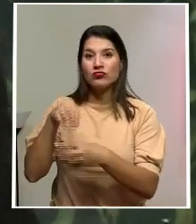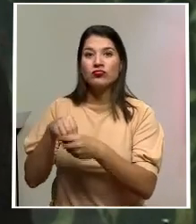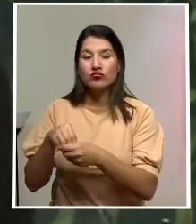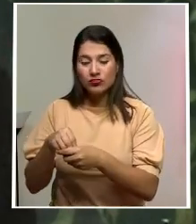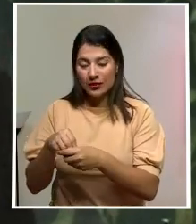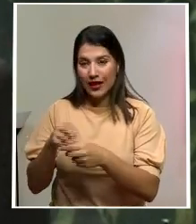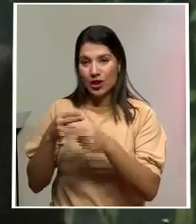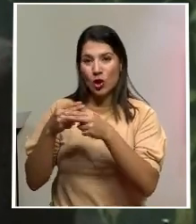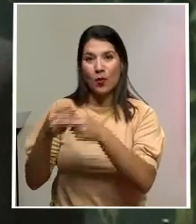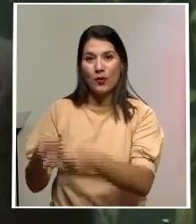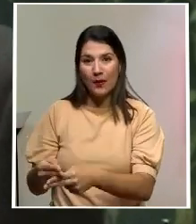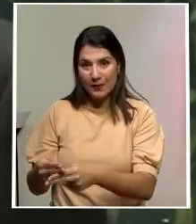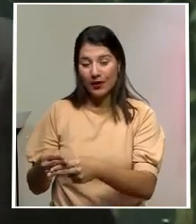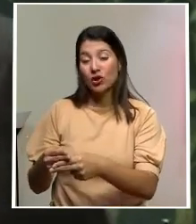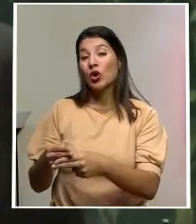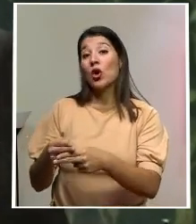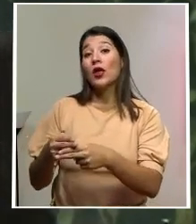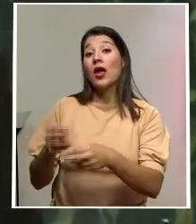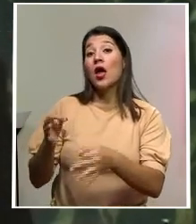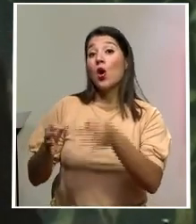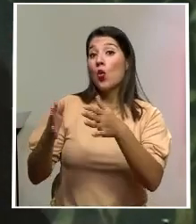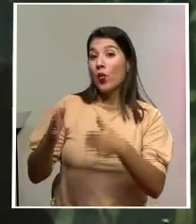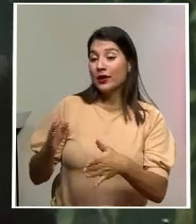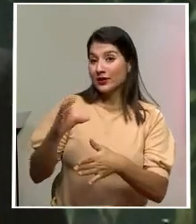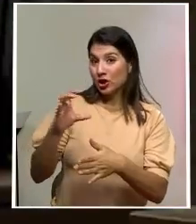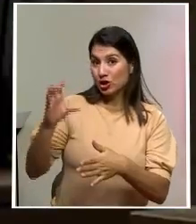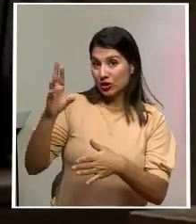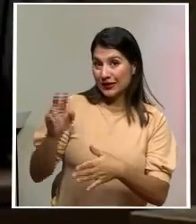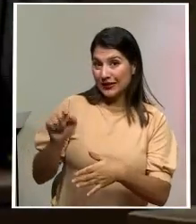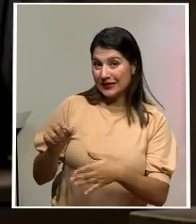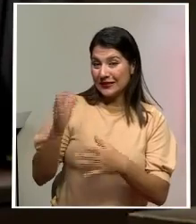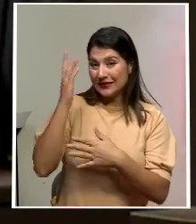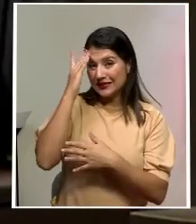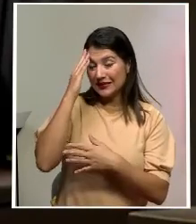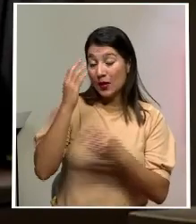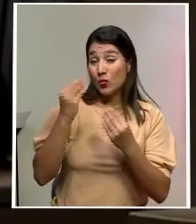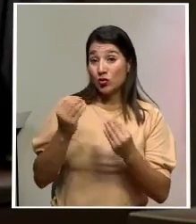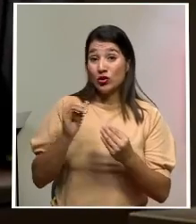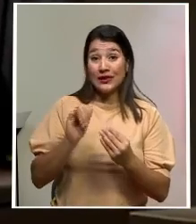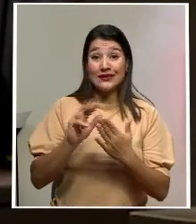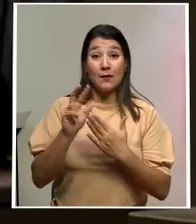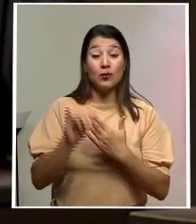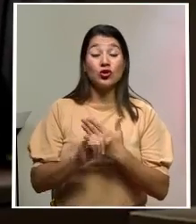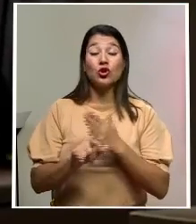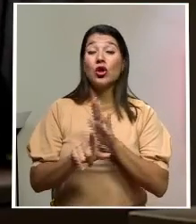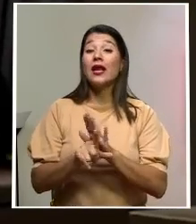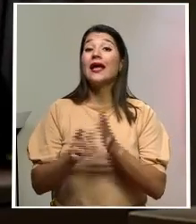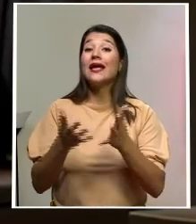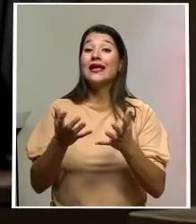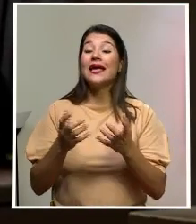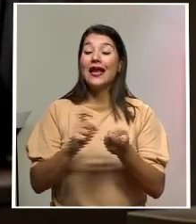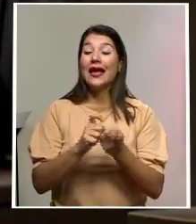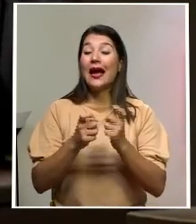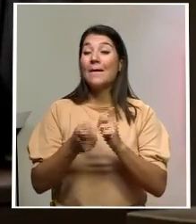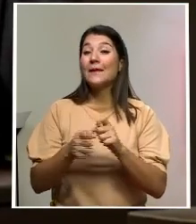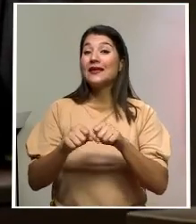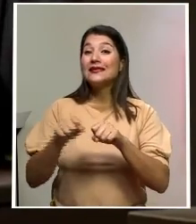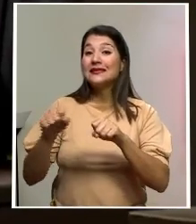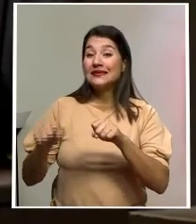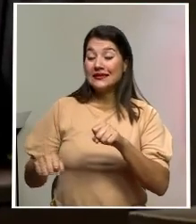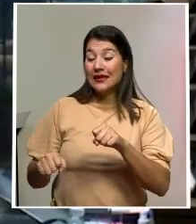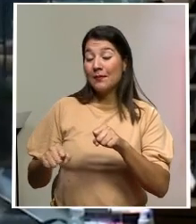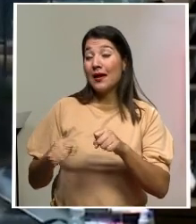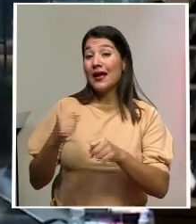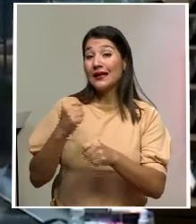relaciones laborales de los jueces de la República nos preocupa muchísimo. Este proyecto de ley pretende reformar el sistema de empleo público que rige en